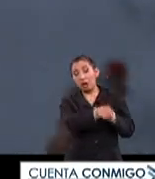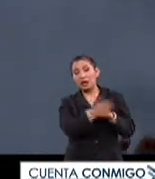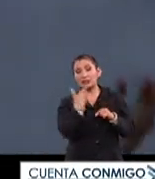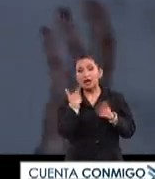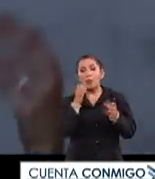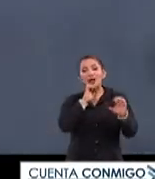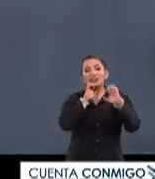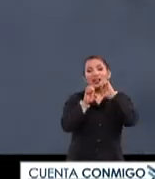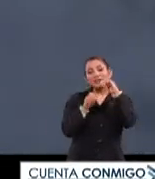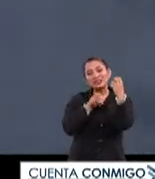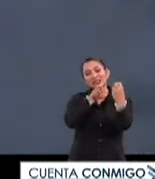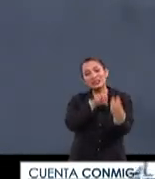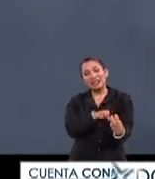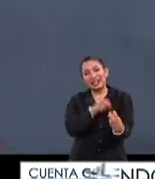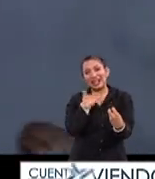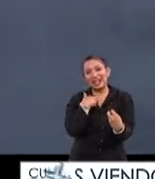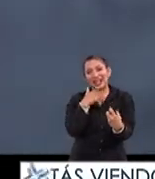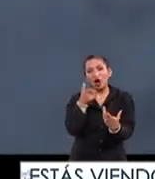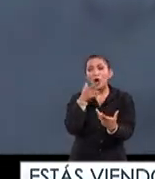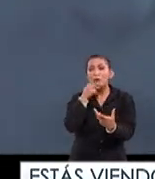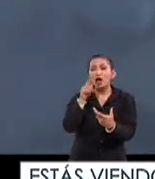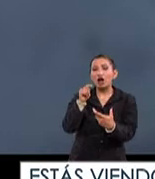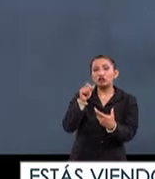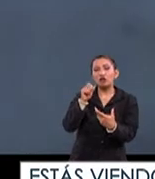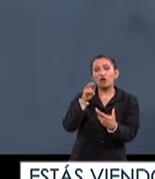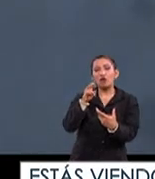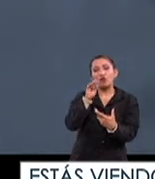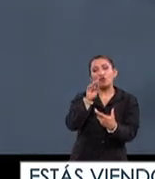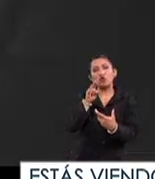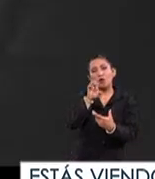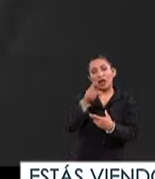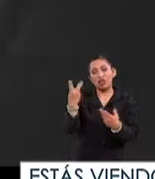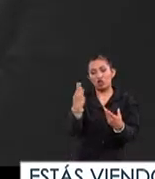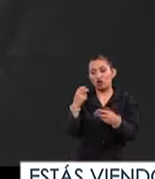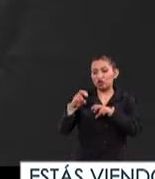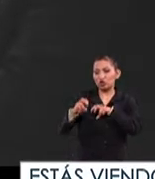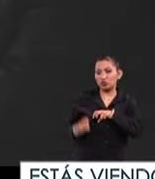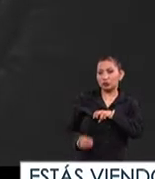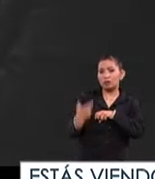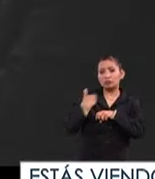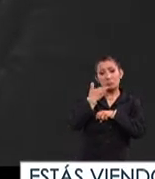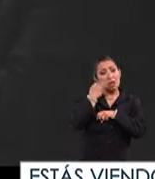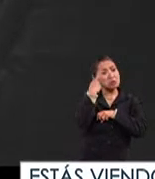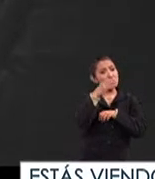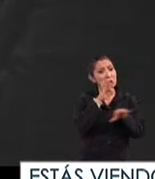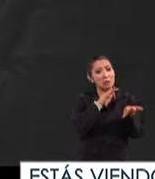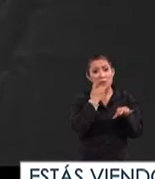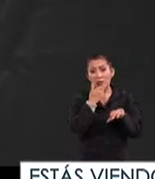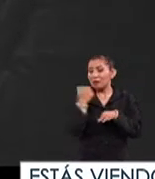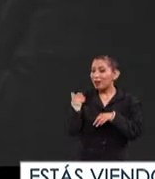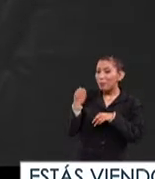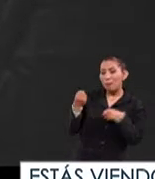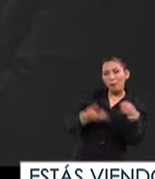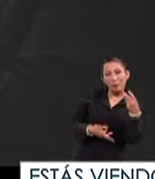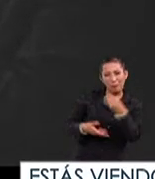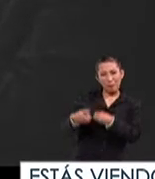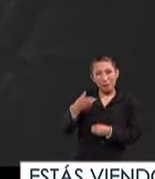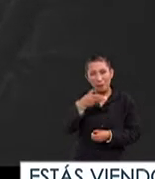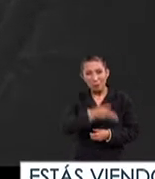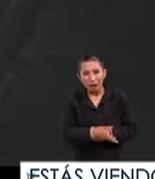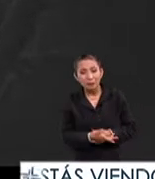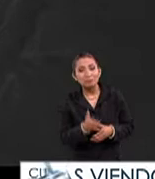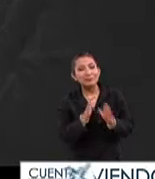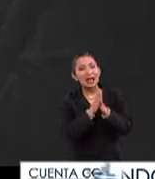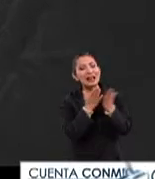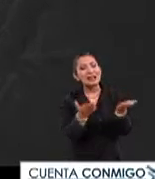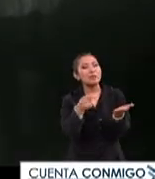esta famosa entrevista, ¿no? Que hace Hitchcock con Truffaut, donde ambos alaban sus propios trabajos.